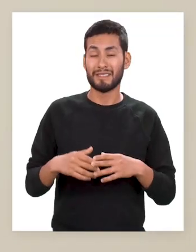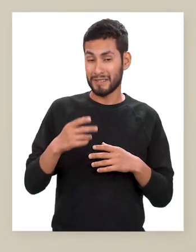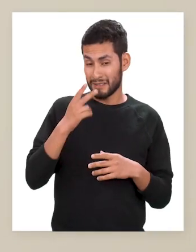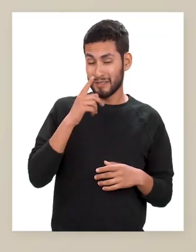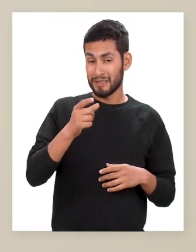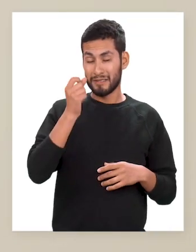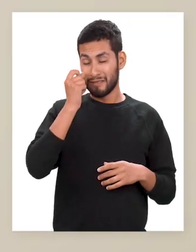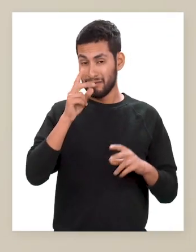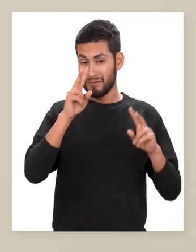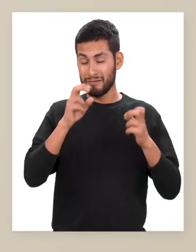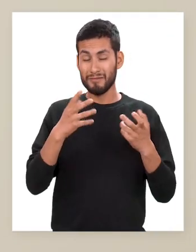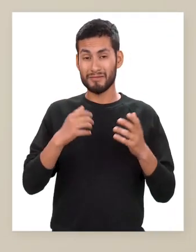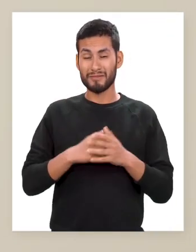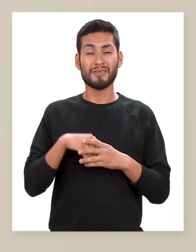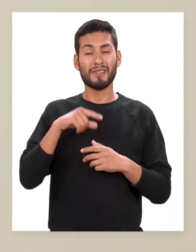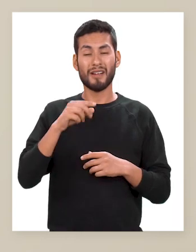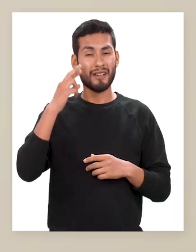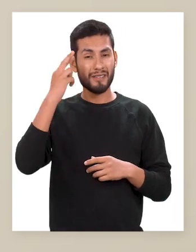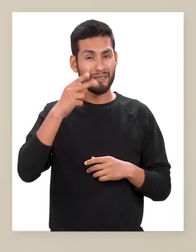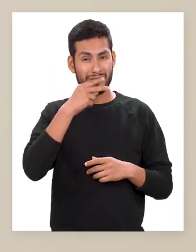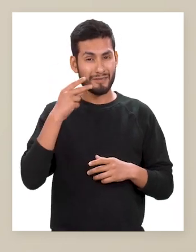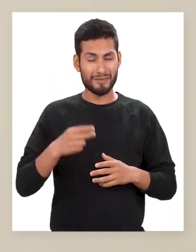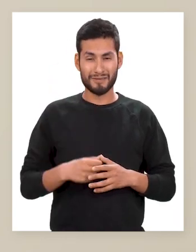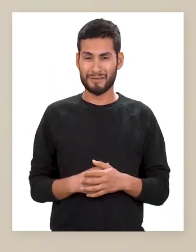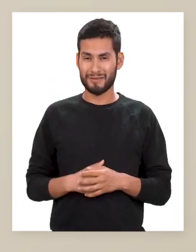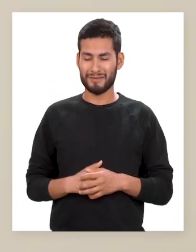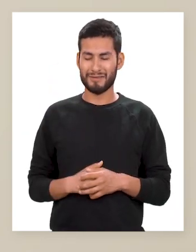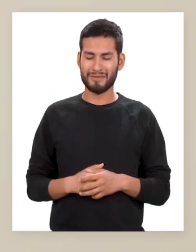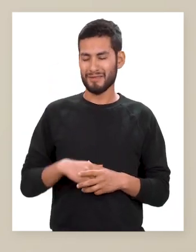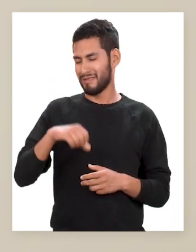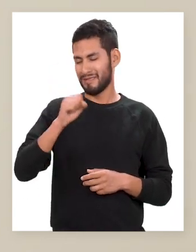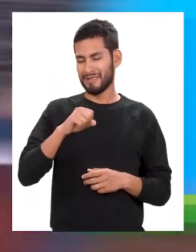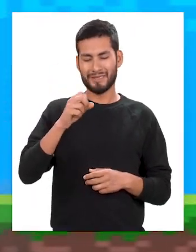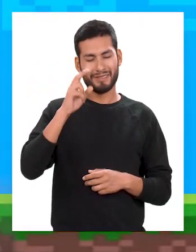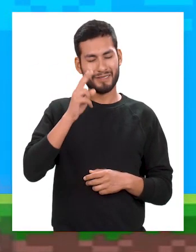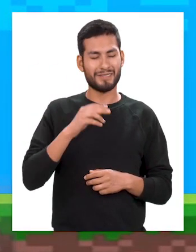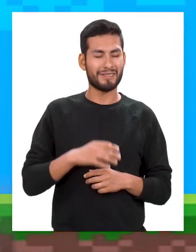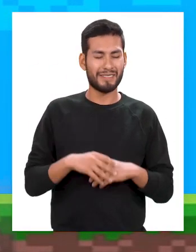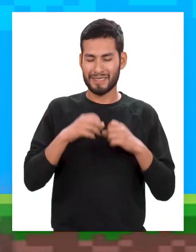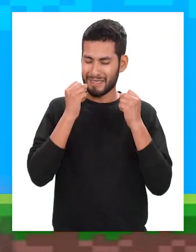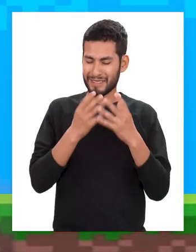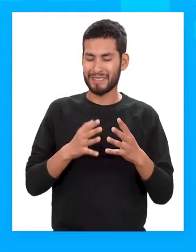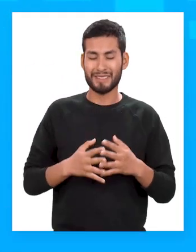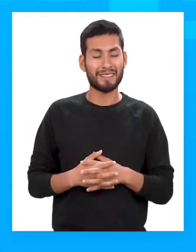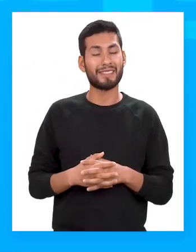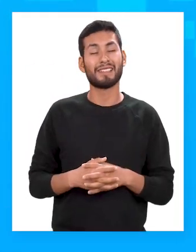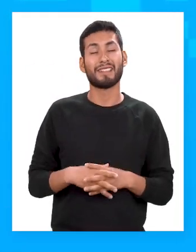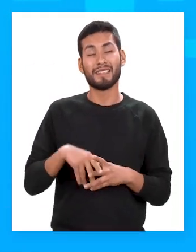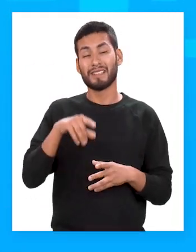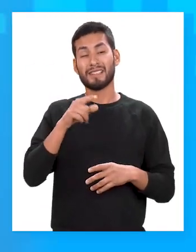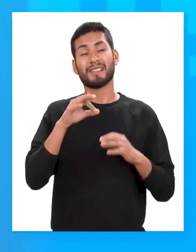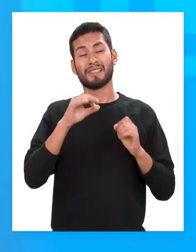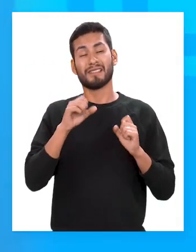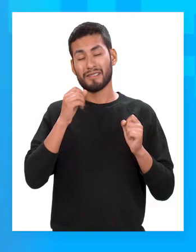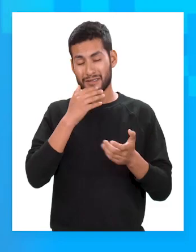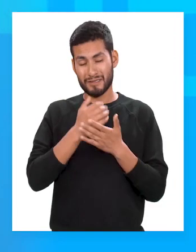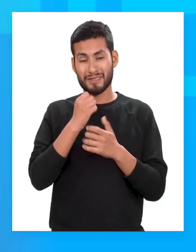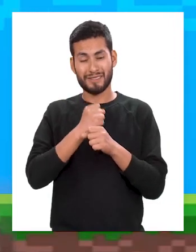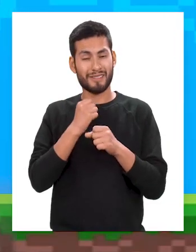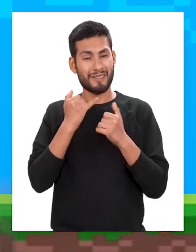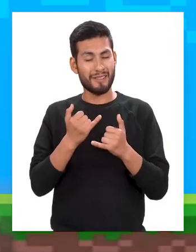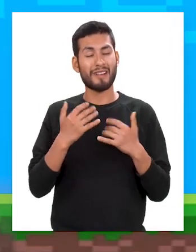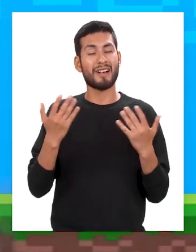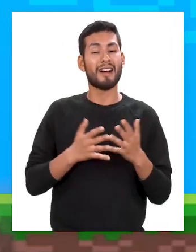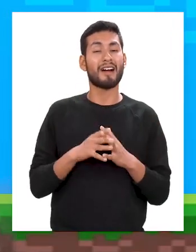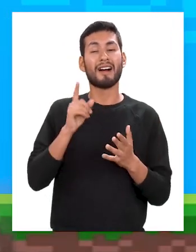Muy bien, chicos, veo que han entendido el tema de hoy de razonamiento verbal. Así es, profesora, excelente, amigos. Sí que